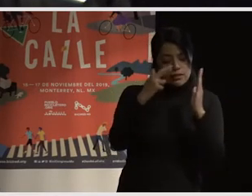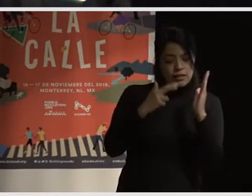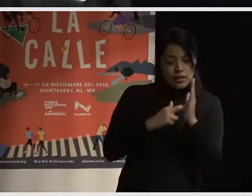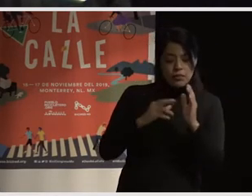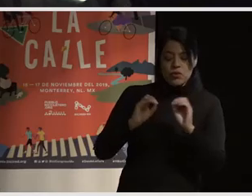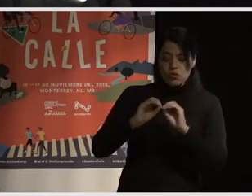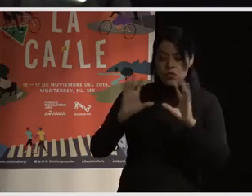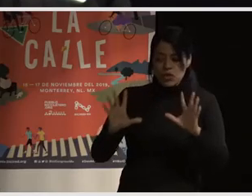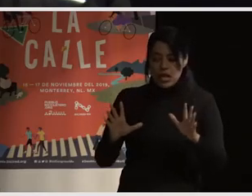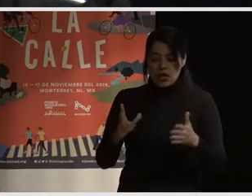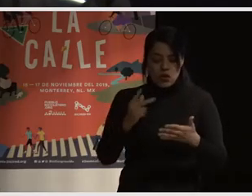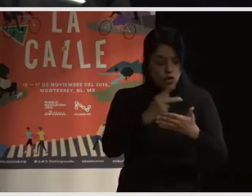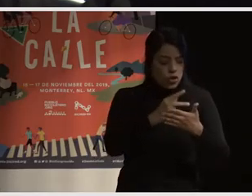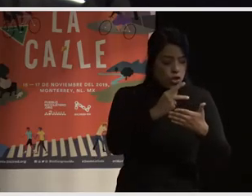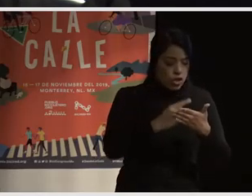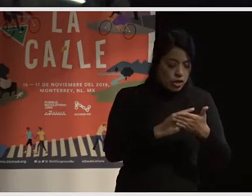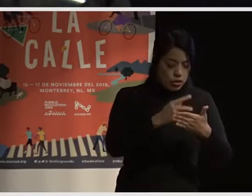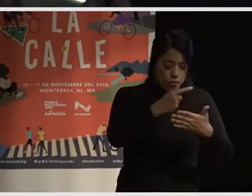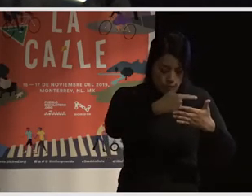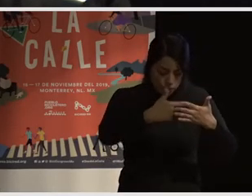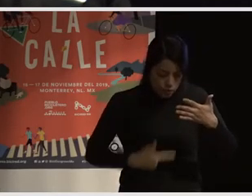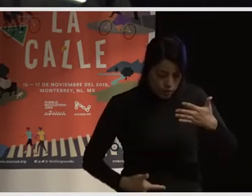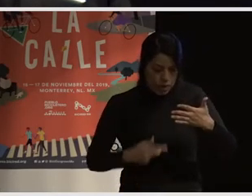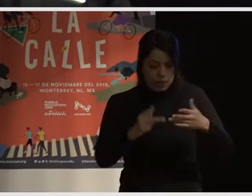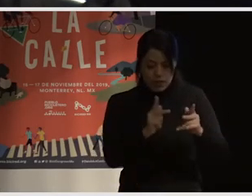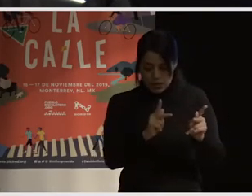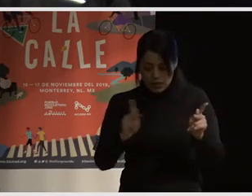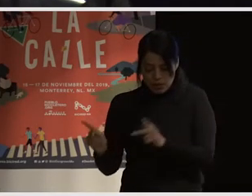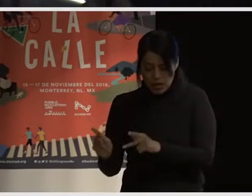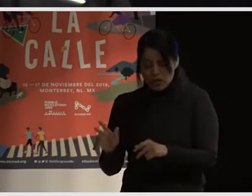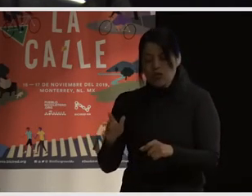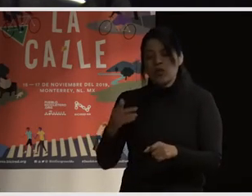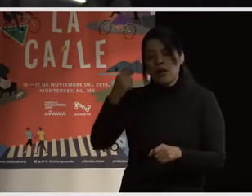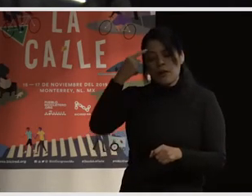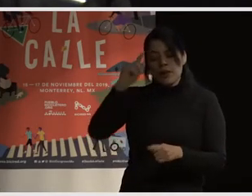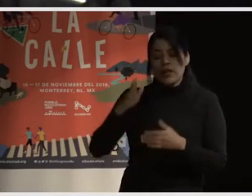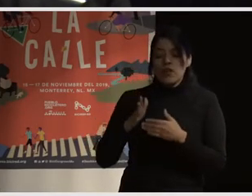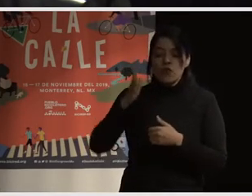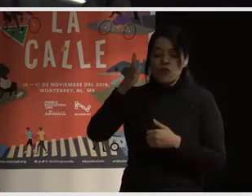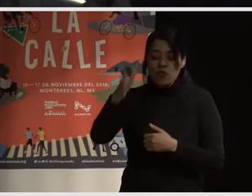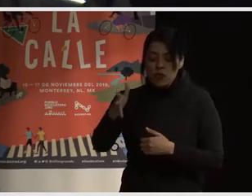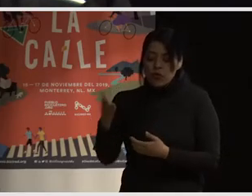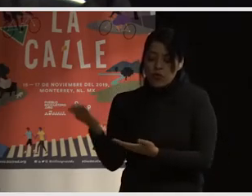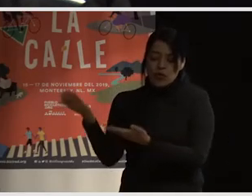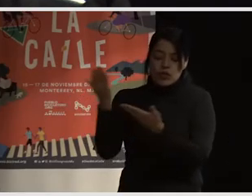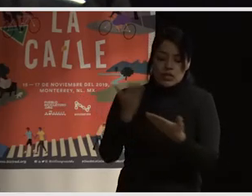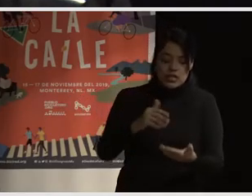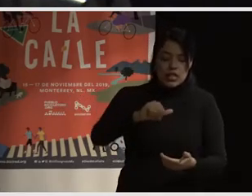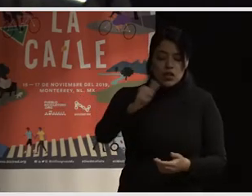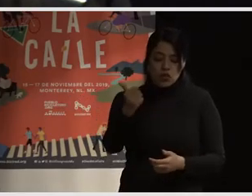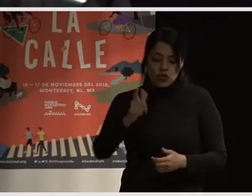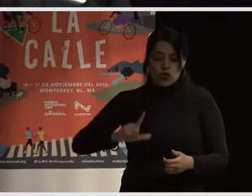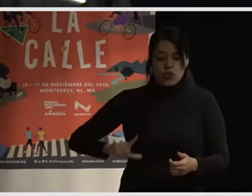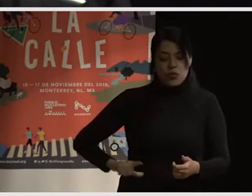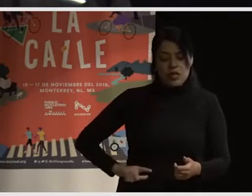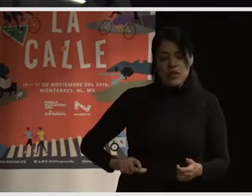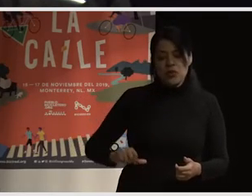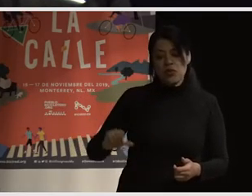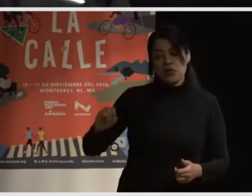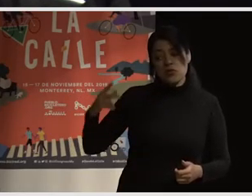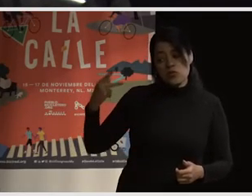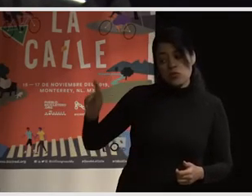todo en programas dejar todo en instrumentos de planeación para que no venga un gobierno de otro color con otras intenciones y